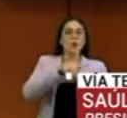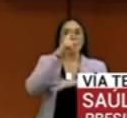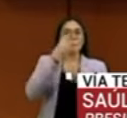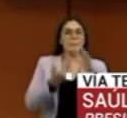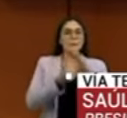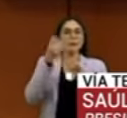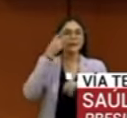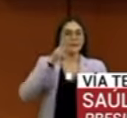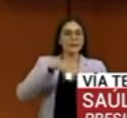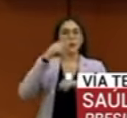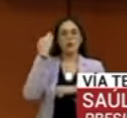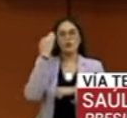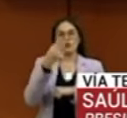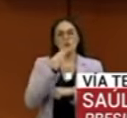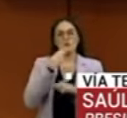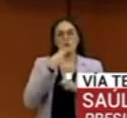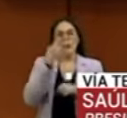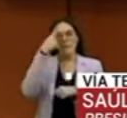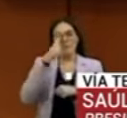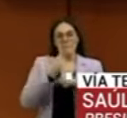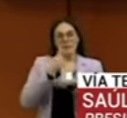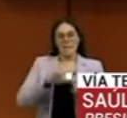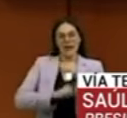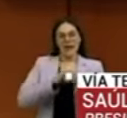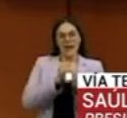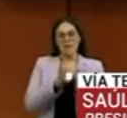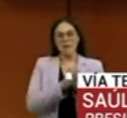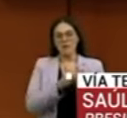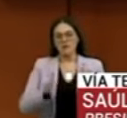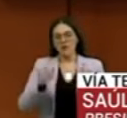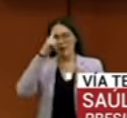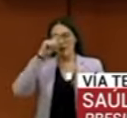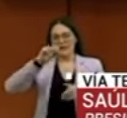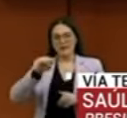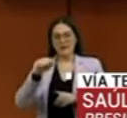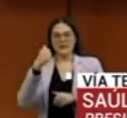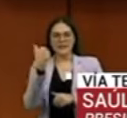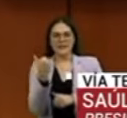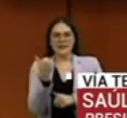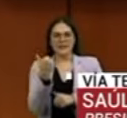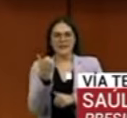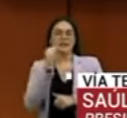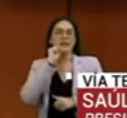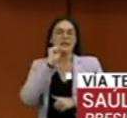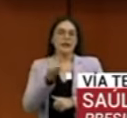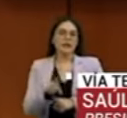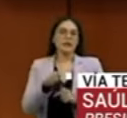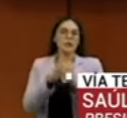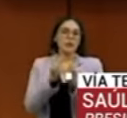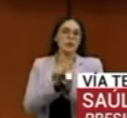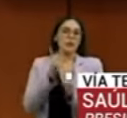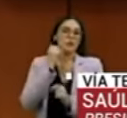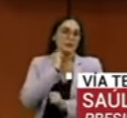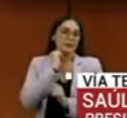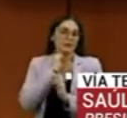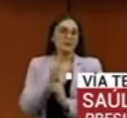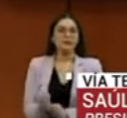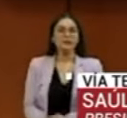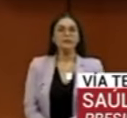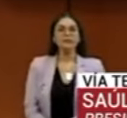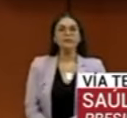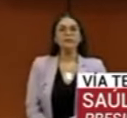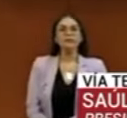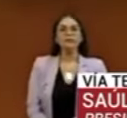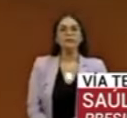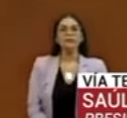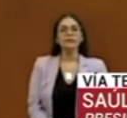a a tener esta reforma constitucional del poder judicial y la gente estuvo de acuerdo nos dio esa legitimidad